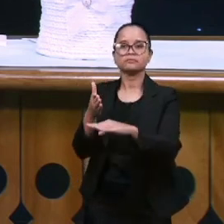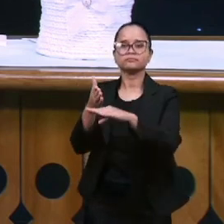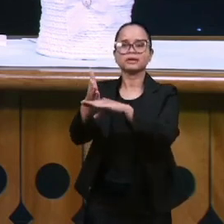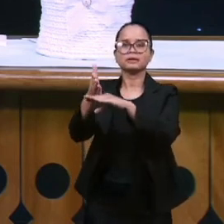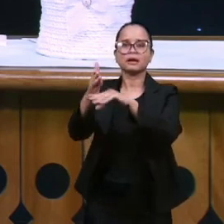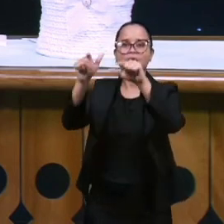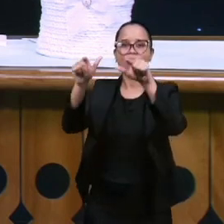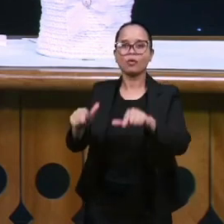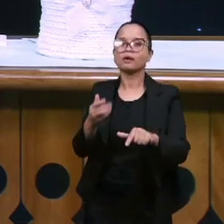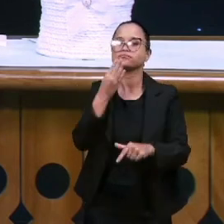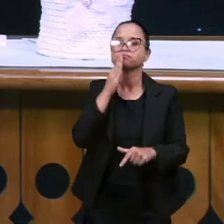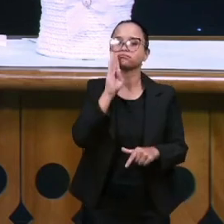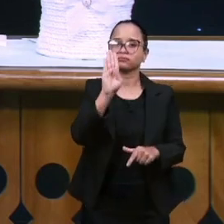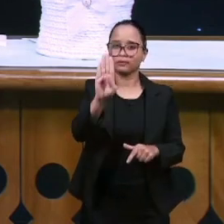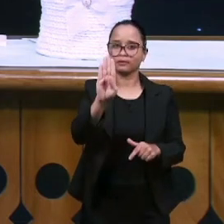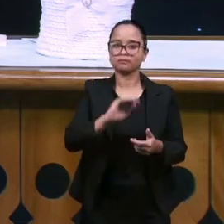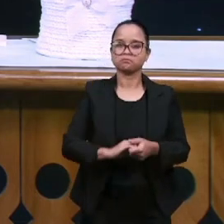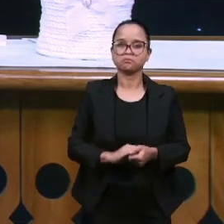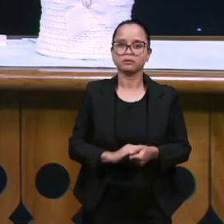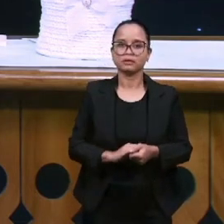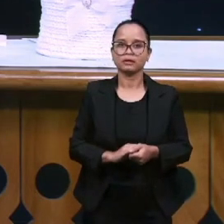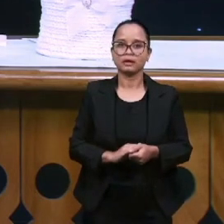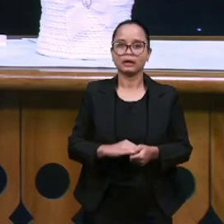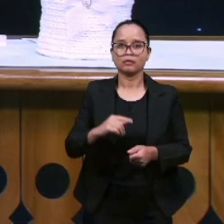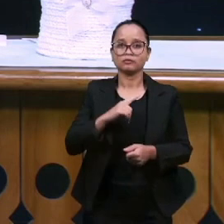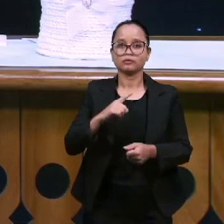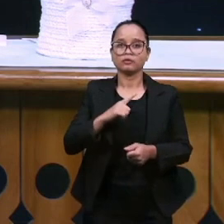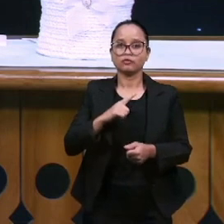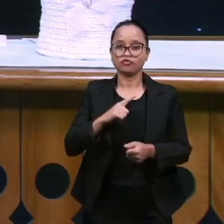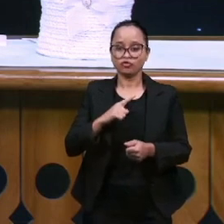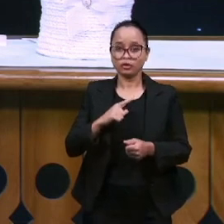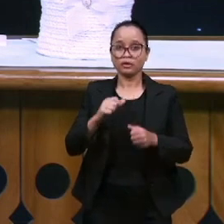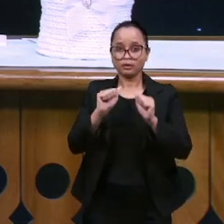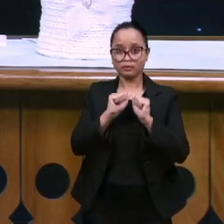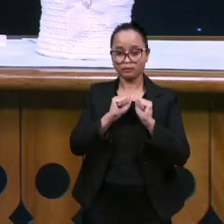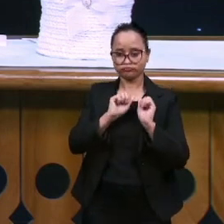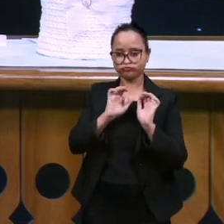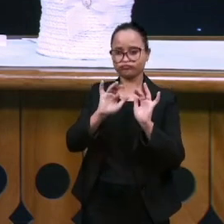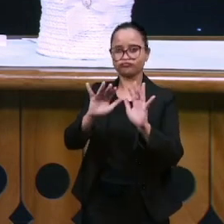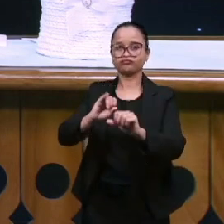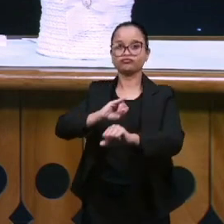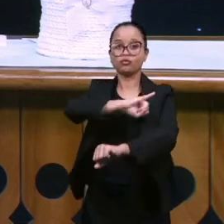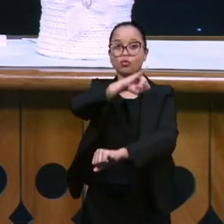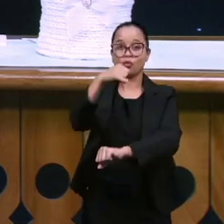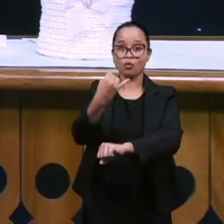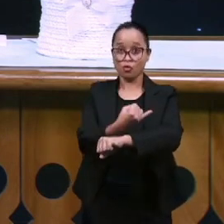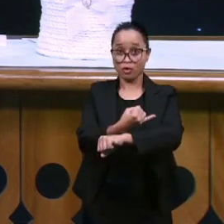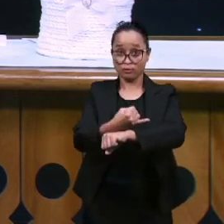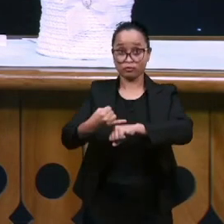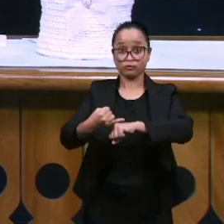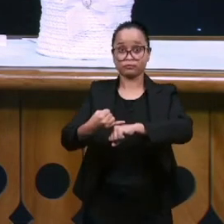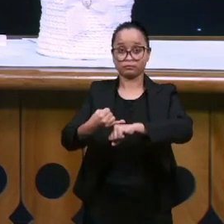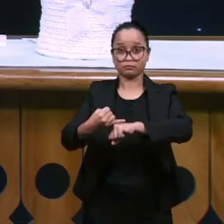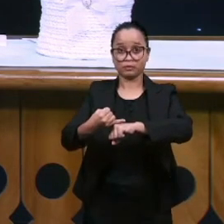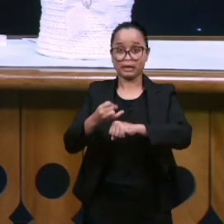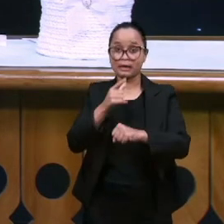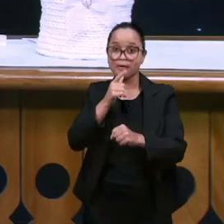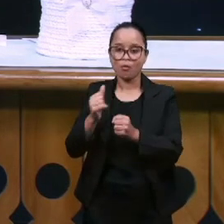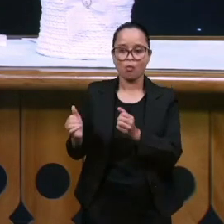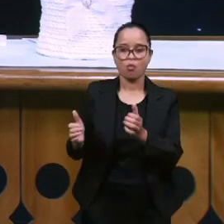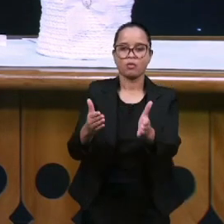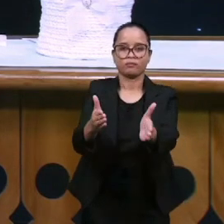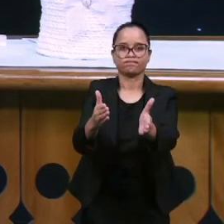vivirían, donde ellos deberían simplemente cruzar el río Jordán. Entonces, por lo tanto, donde ellos estaban, en el